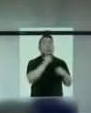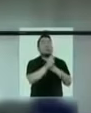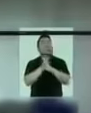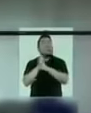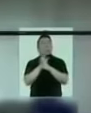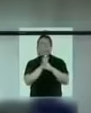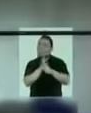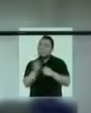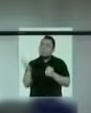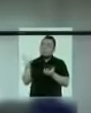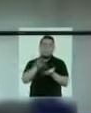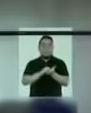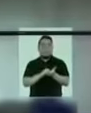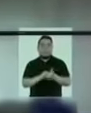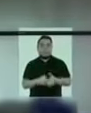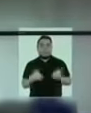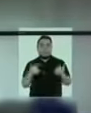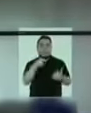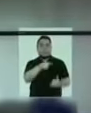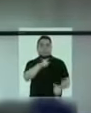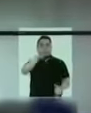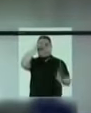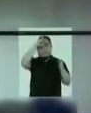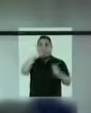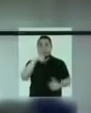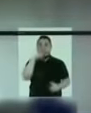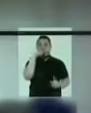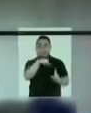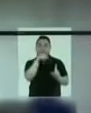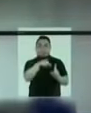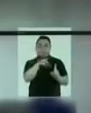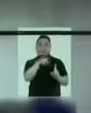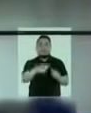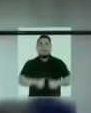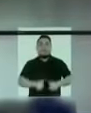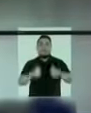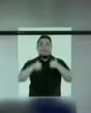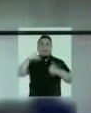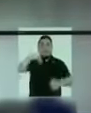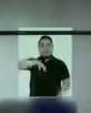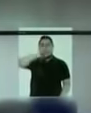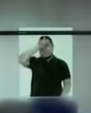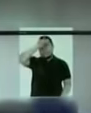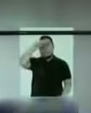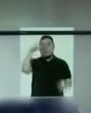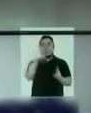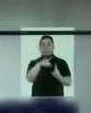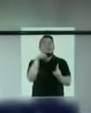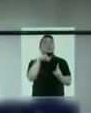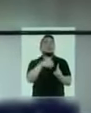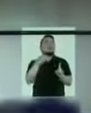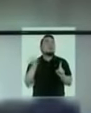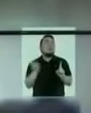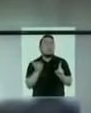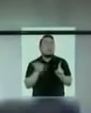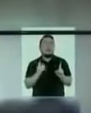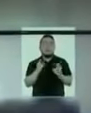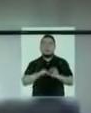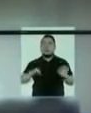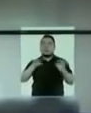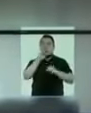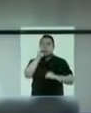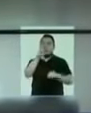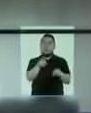respeto a todos los coleguitas que van, a todos los directores, como yo no soy periodista, ¿no es cierto?, para que no se ofendan. Pero ¿por qué no responden